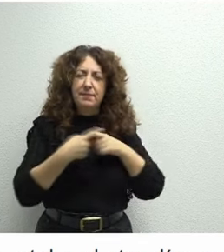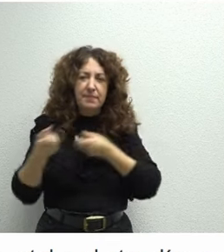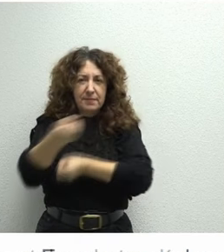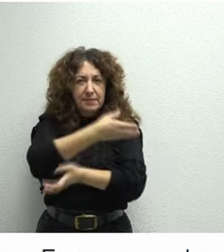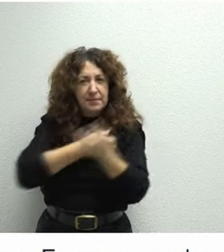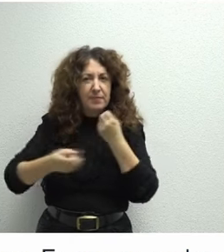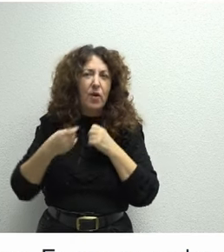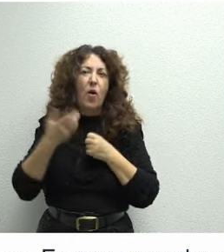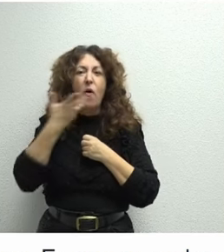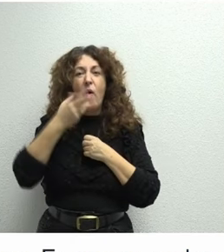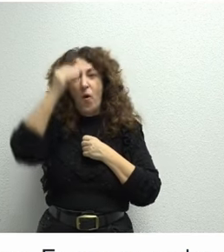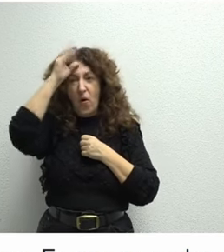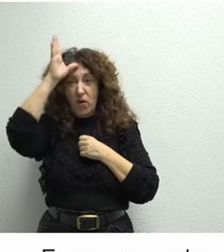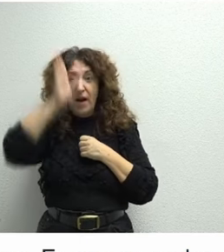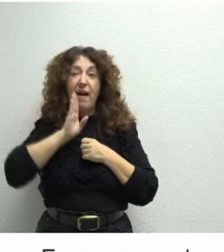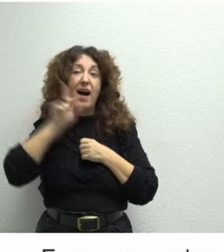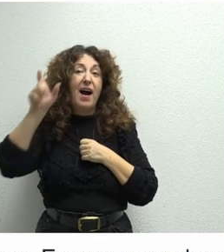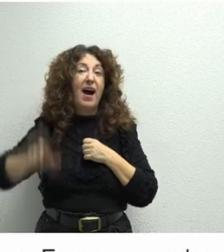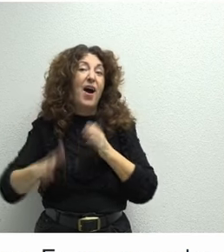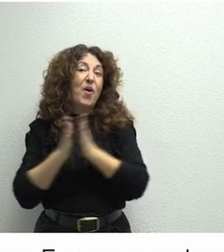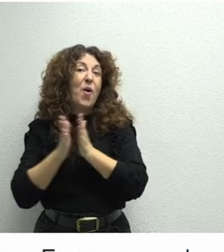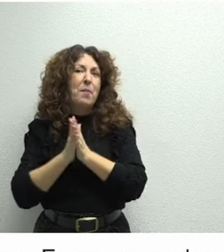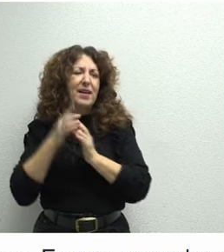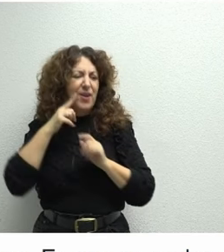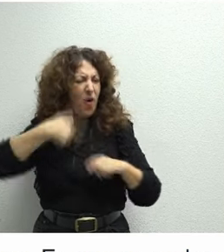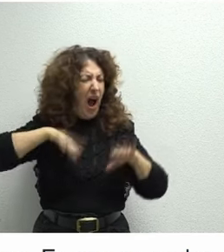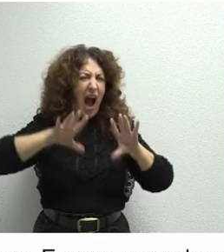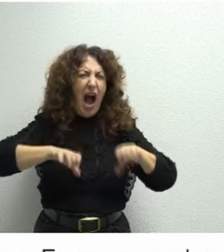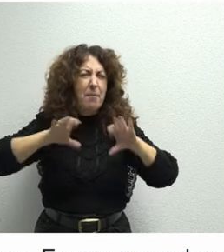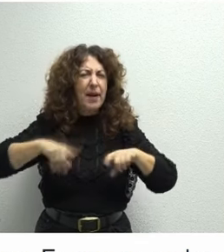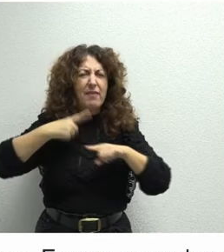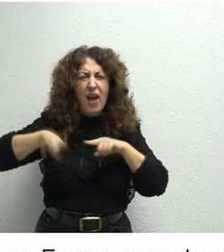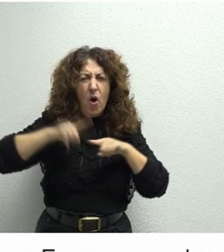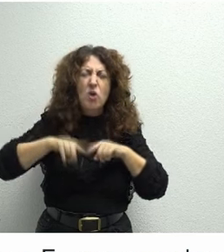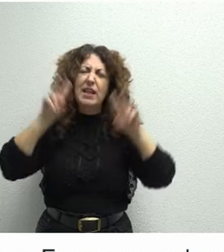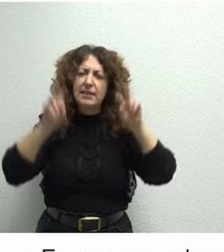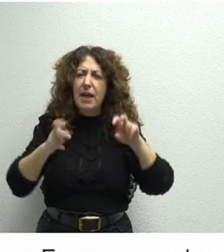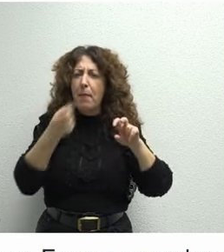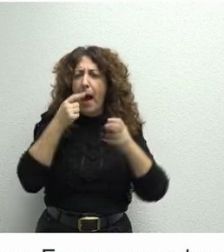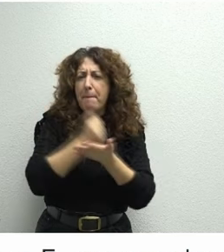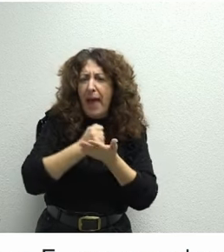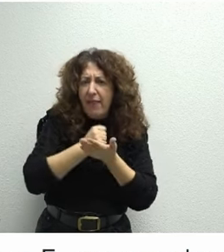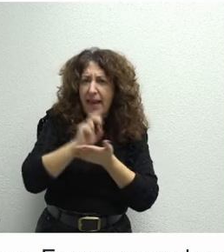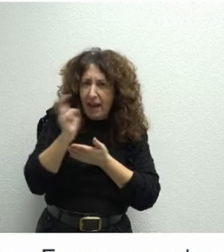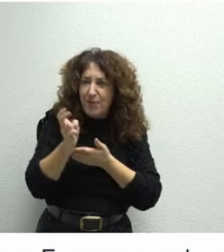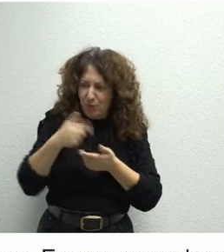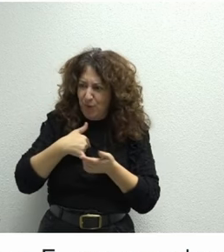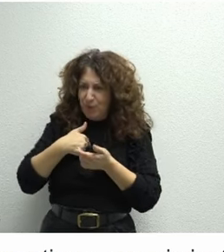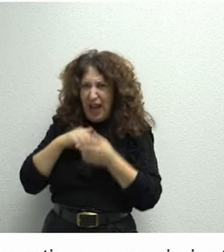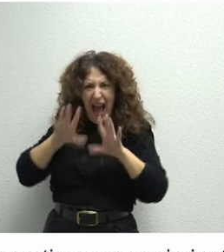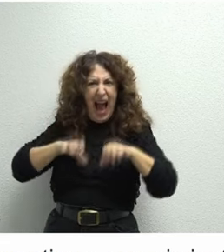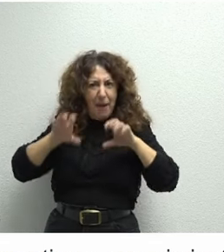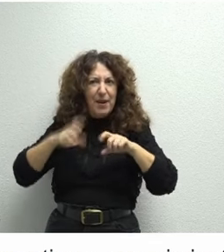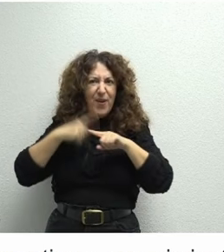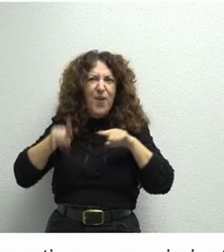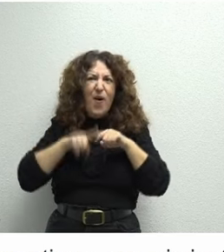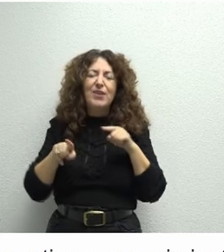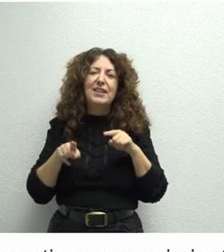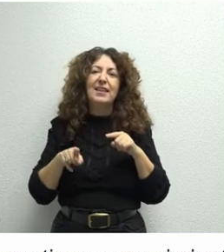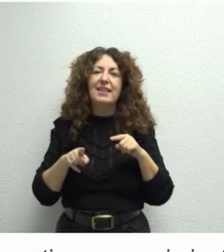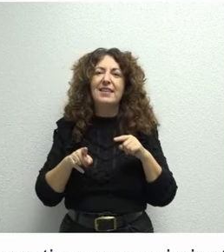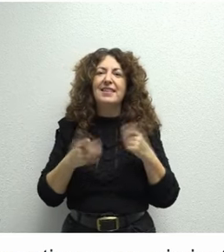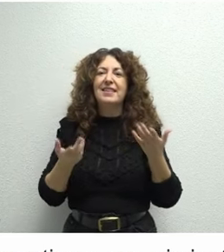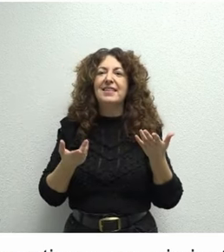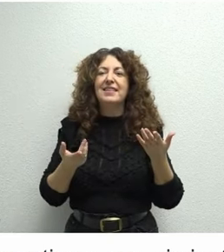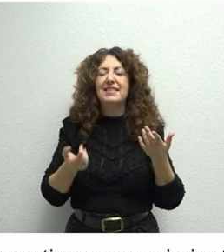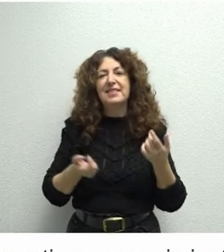Nosotros hemos aprendido comentaba un compañero antes de hemos aprendido un montón de cosas de medicación nosotras hemos aprendido verdad un montón de cosas de